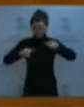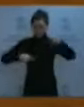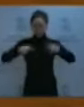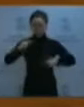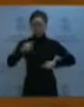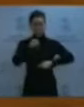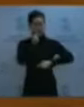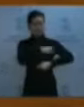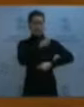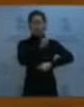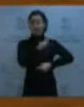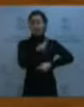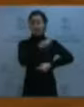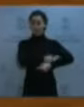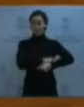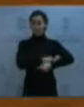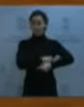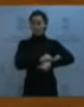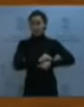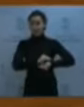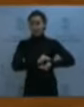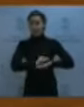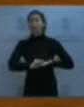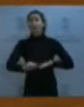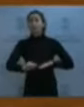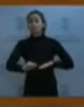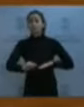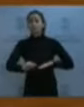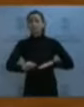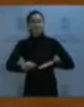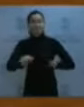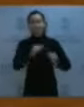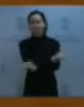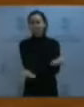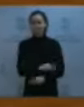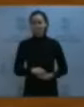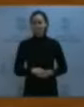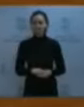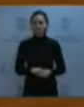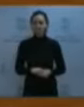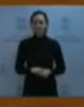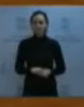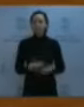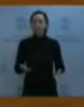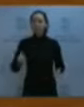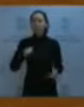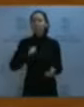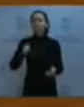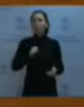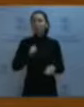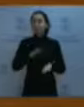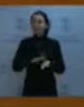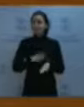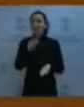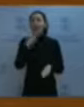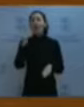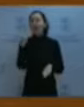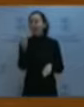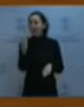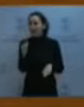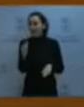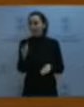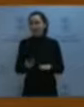ingresos, difícilmente podremos cuadrar bien las de los gastos. ¿Dónde están las oportunidades para que los jóvenes